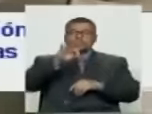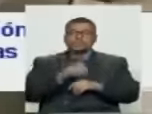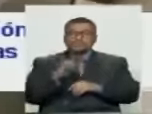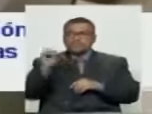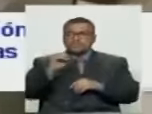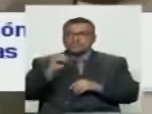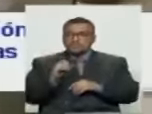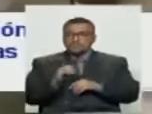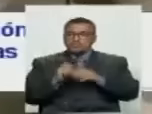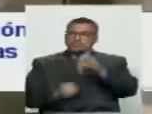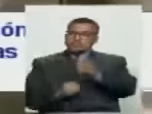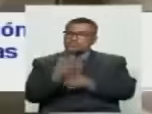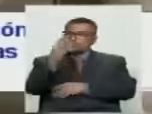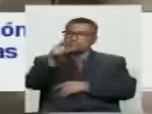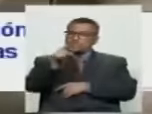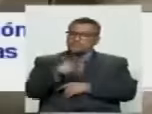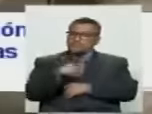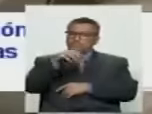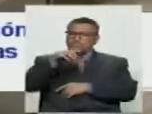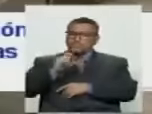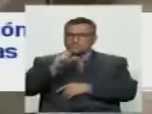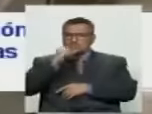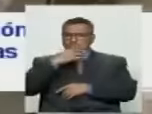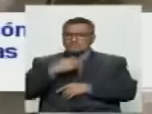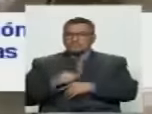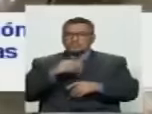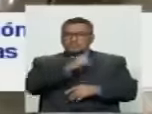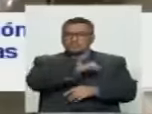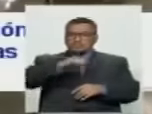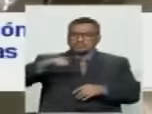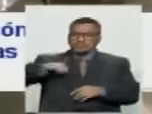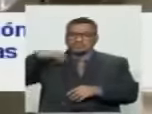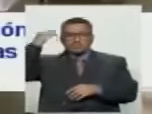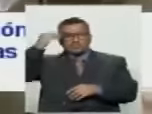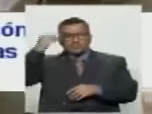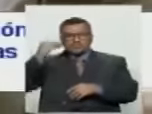o fundaciones lícitas de carácter privado,